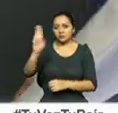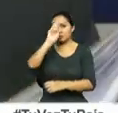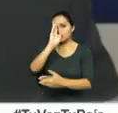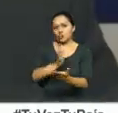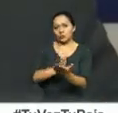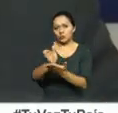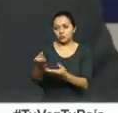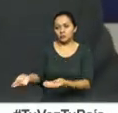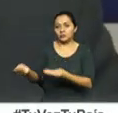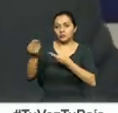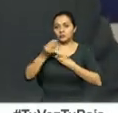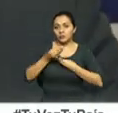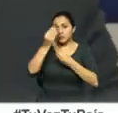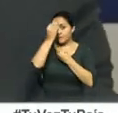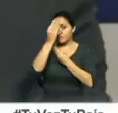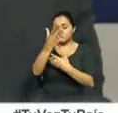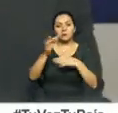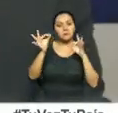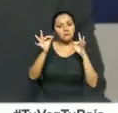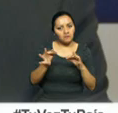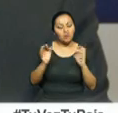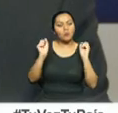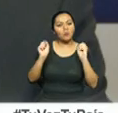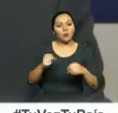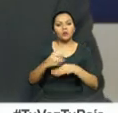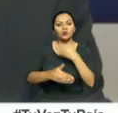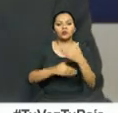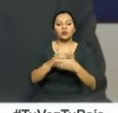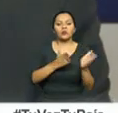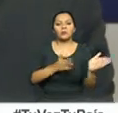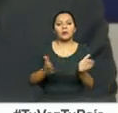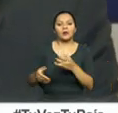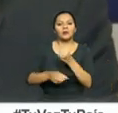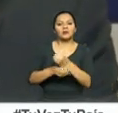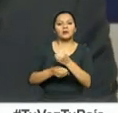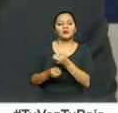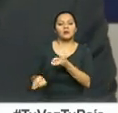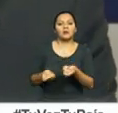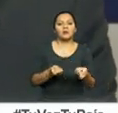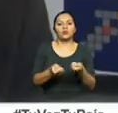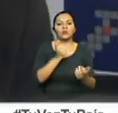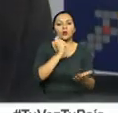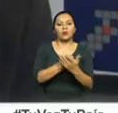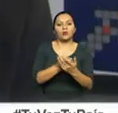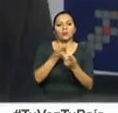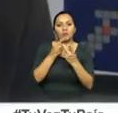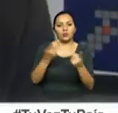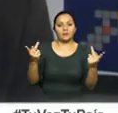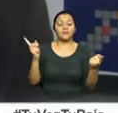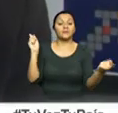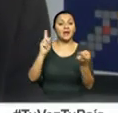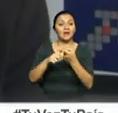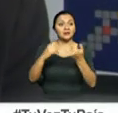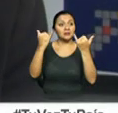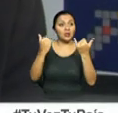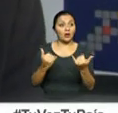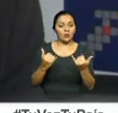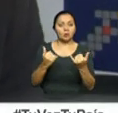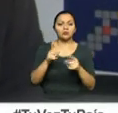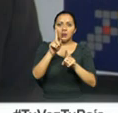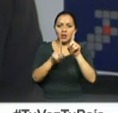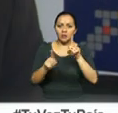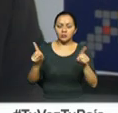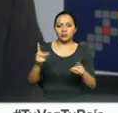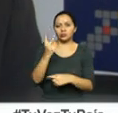entregan la información necesaria para poder hacer las acciones de control en la compra pública. Hasta el momento se han desarticulado